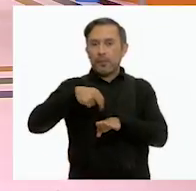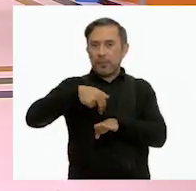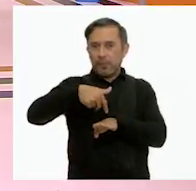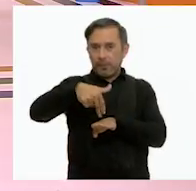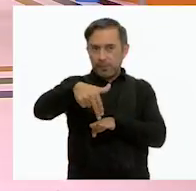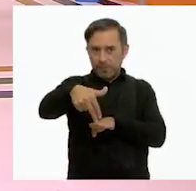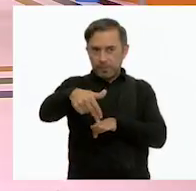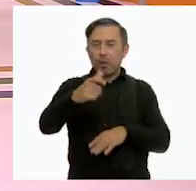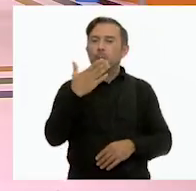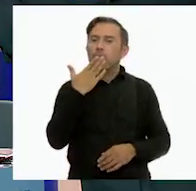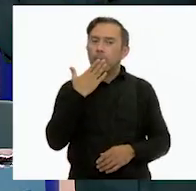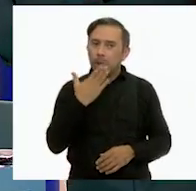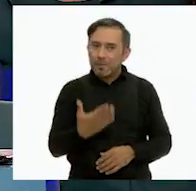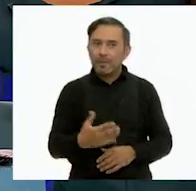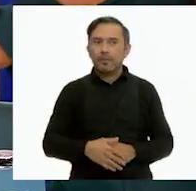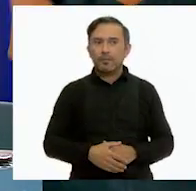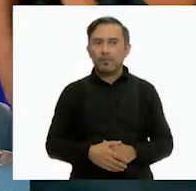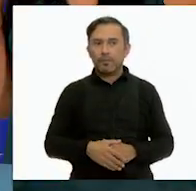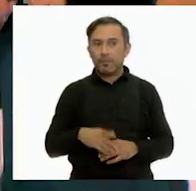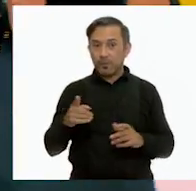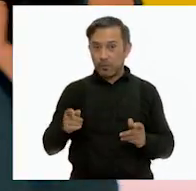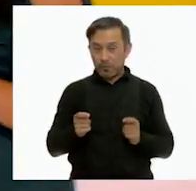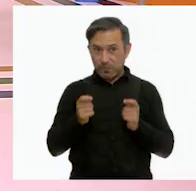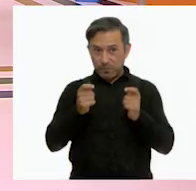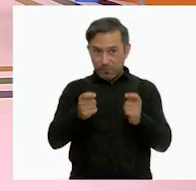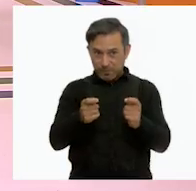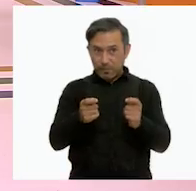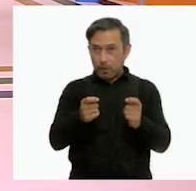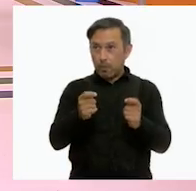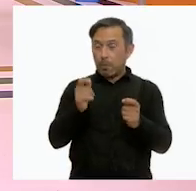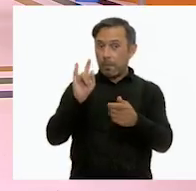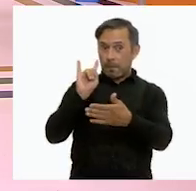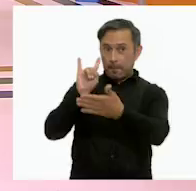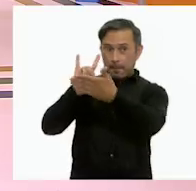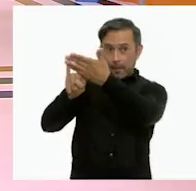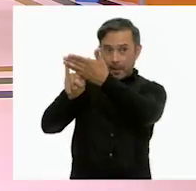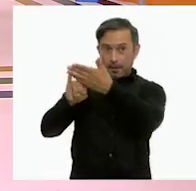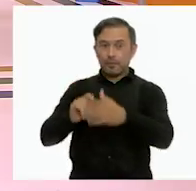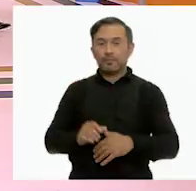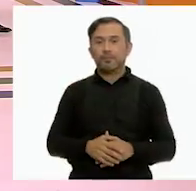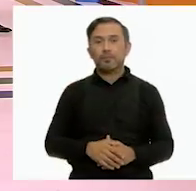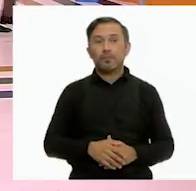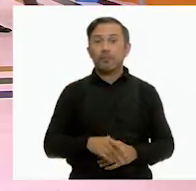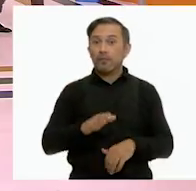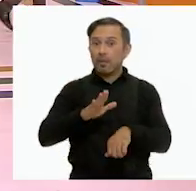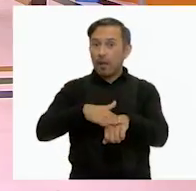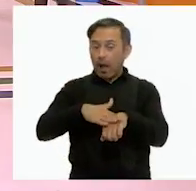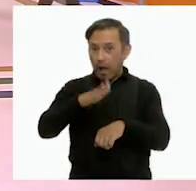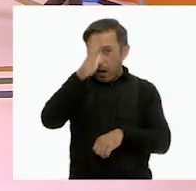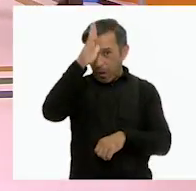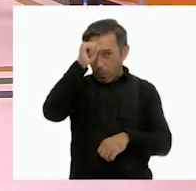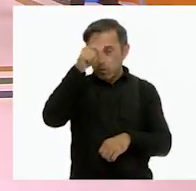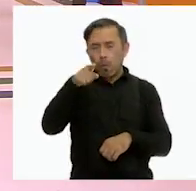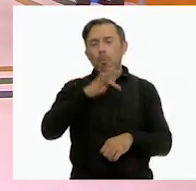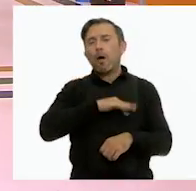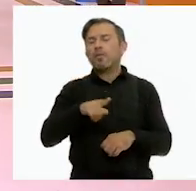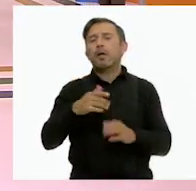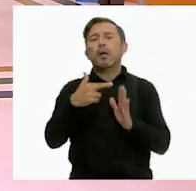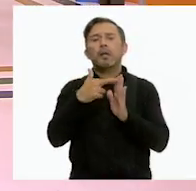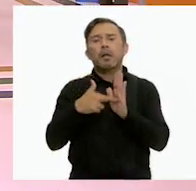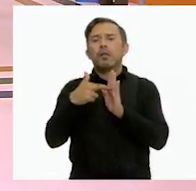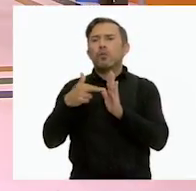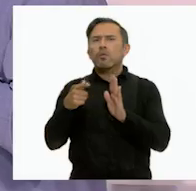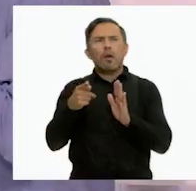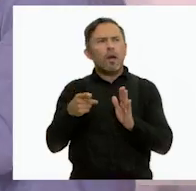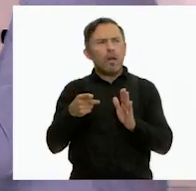Muy bien, te entrego esta y la pegas. Recuerda que entonces es para nuestras reglas en todos lados. ¿Dónde hay